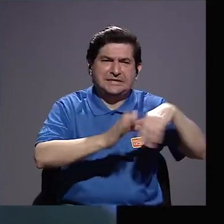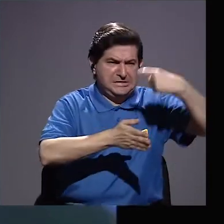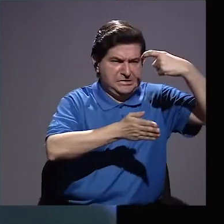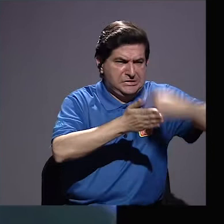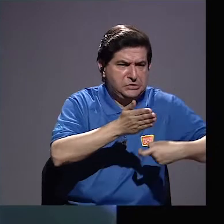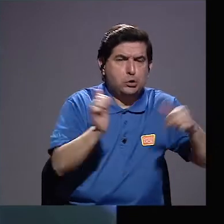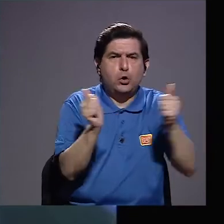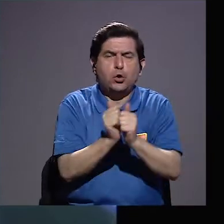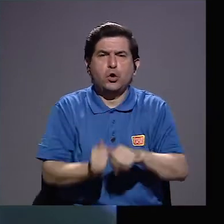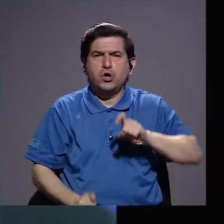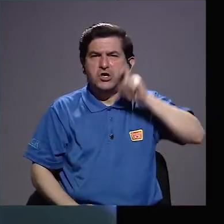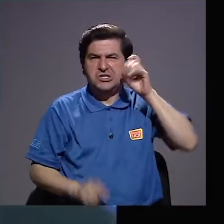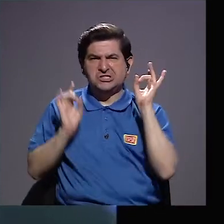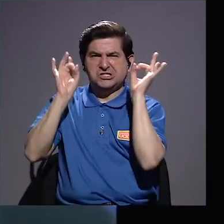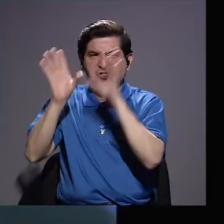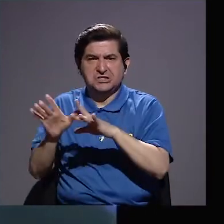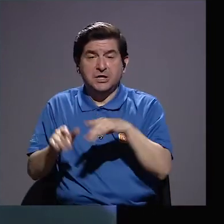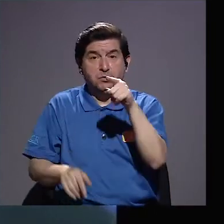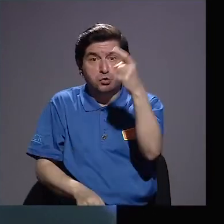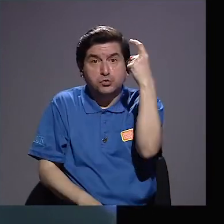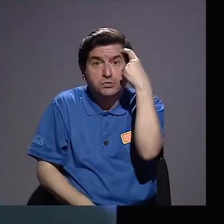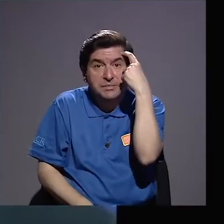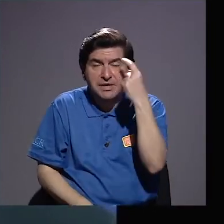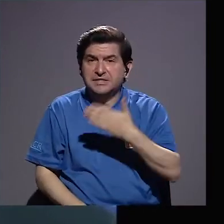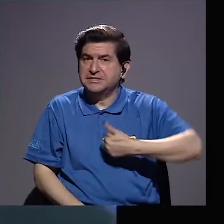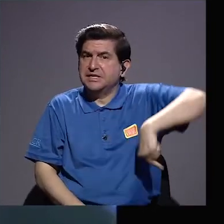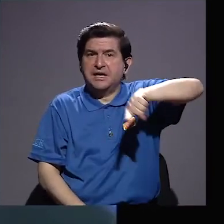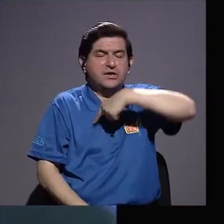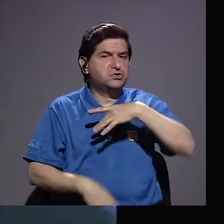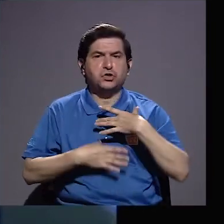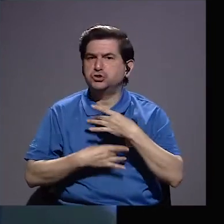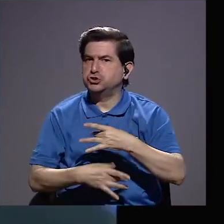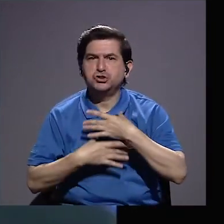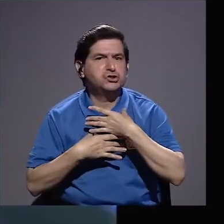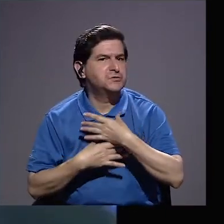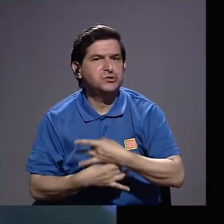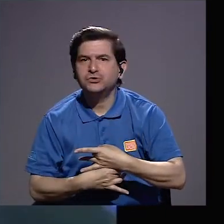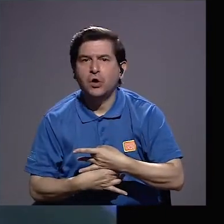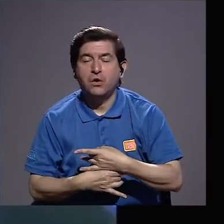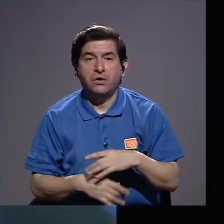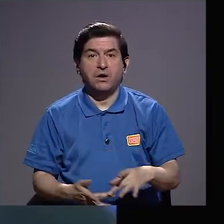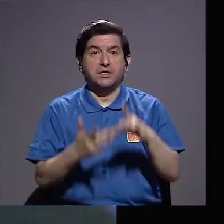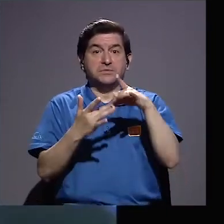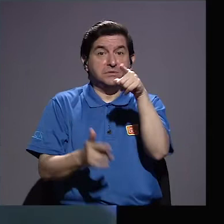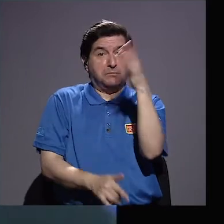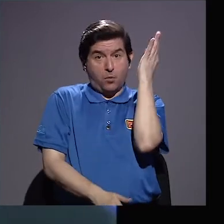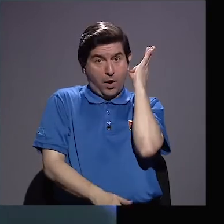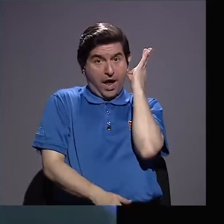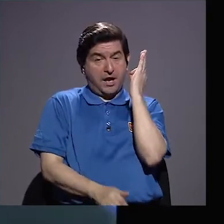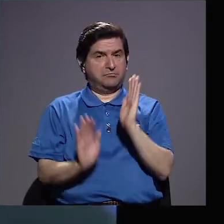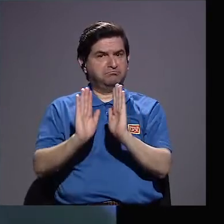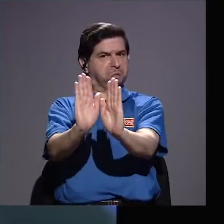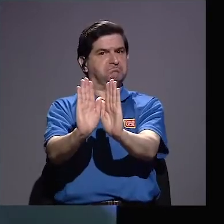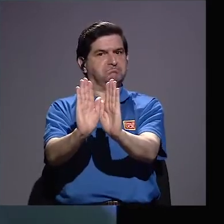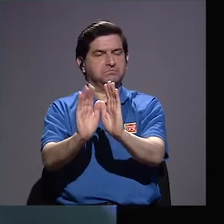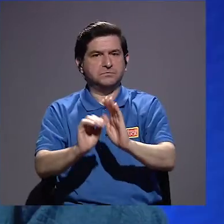generalmente va junto el autoritarismo con el sexismo, ¿verdad? De que lo que usted piensa no nos interesa, especialmente si es